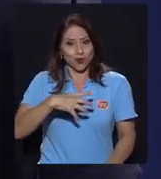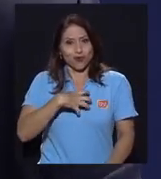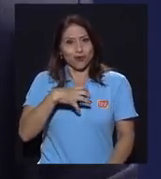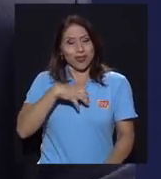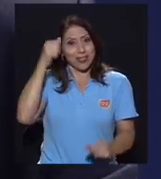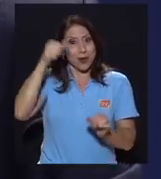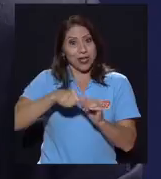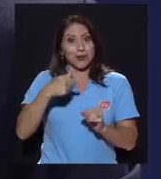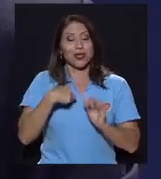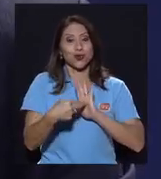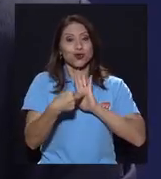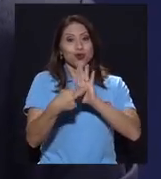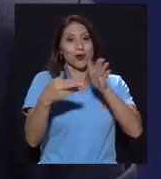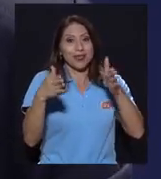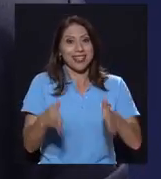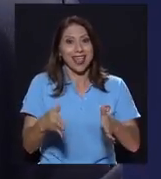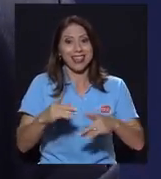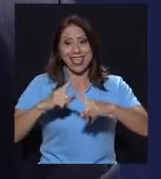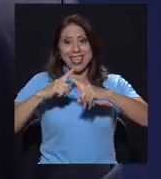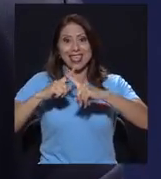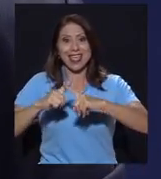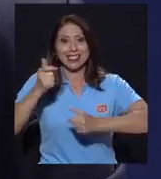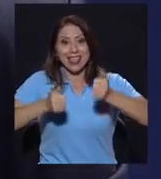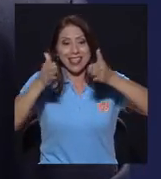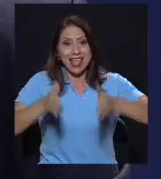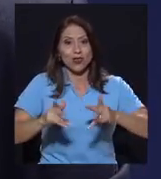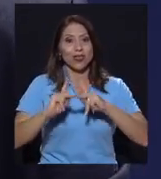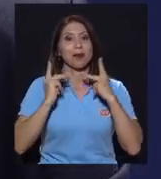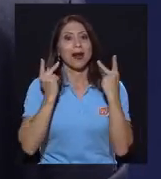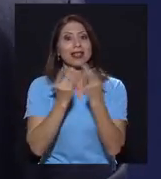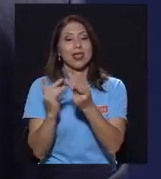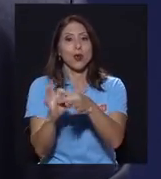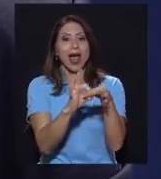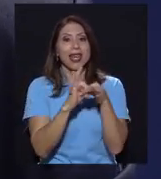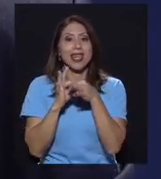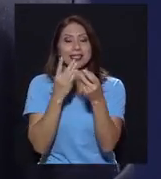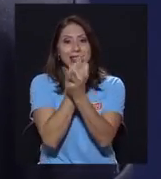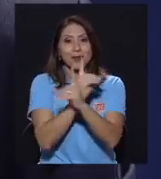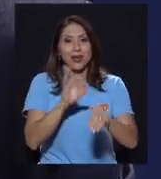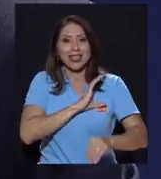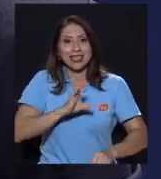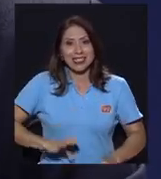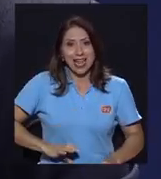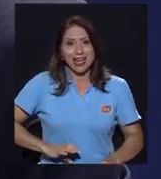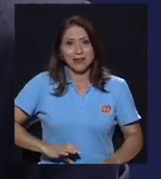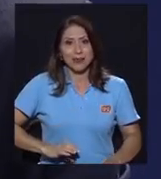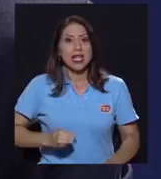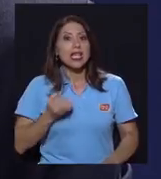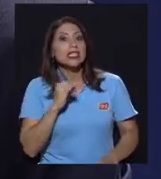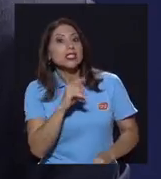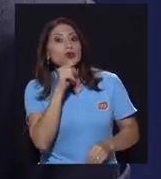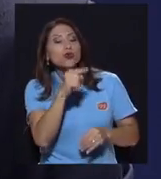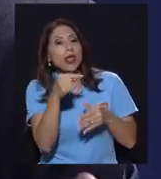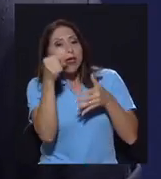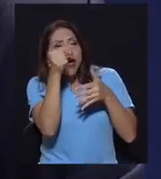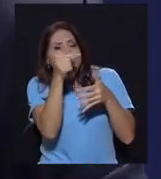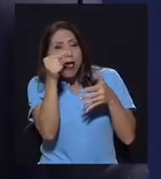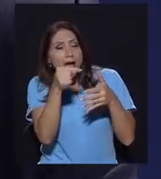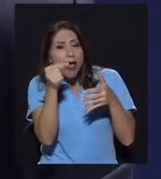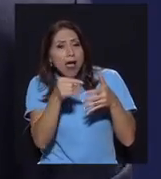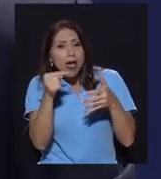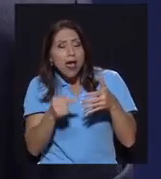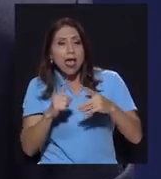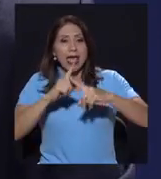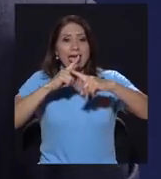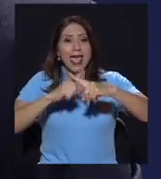soy representante es candidato del partido alianza demócrata cristiana y me parece que si usted enumera los ex candidatos